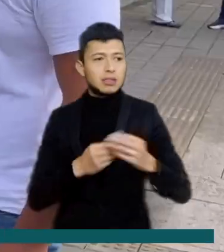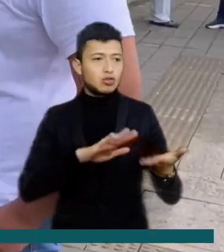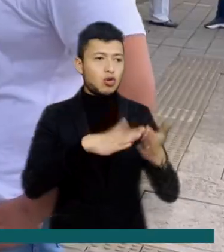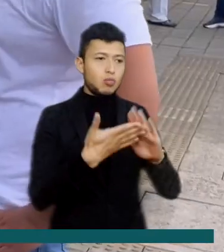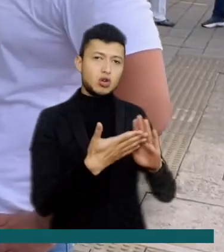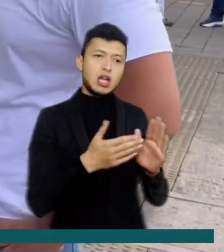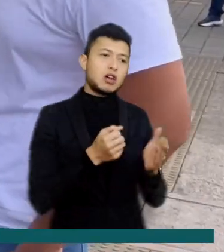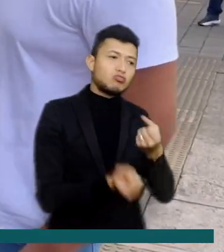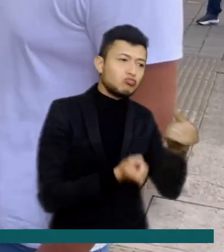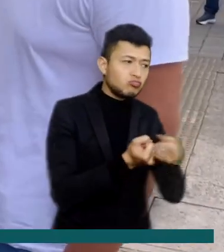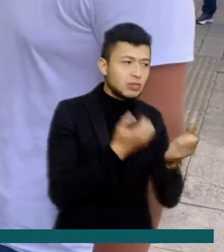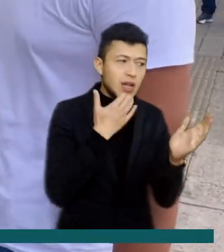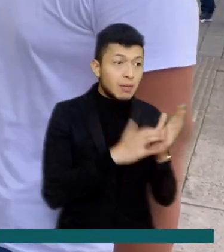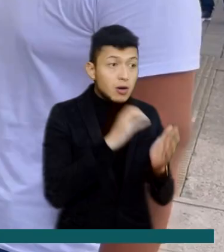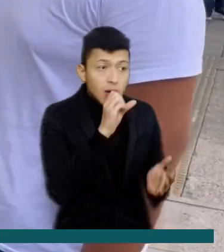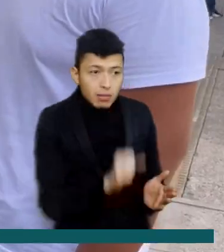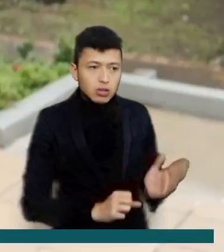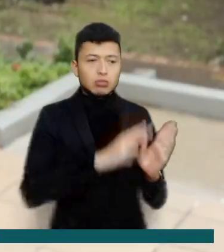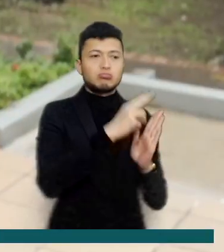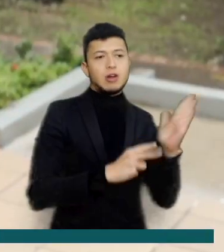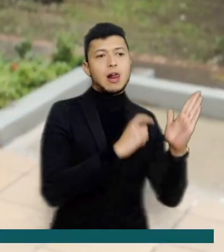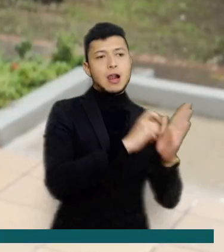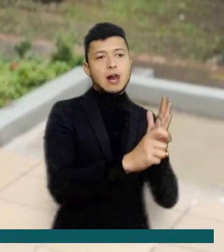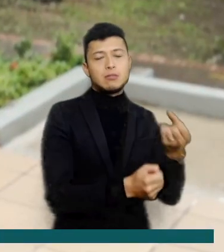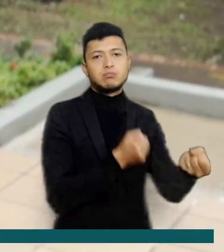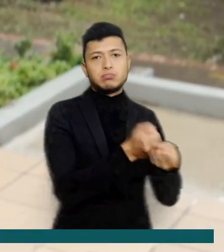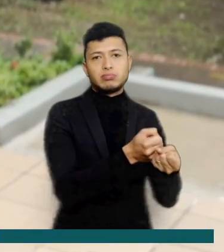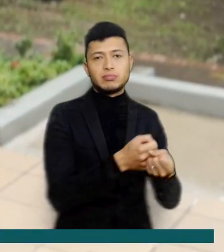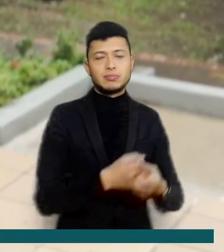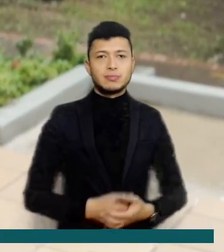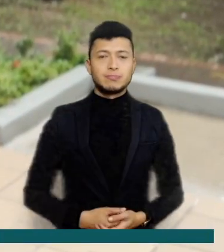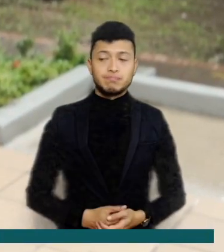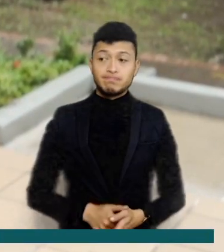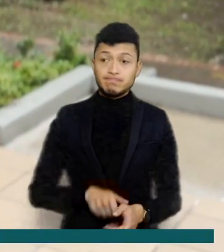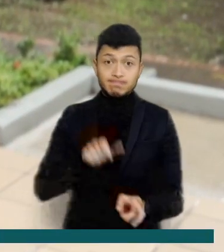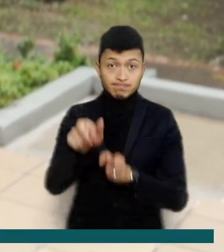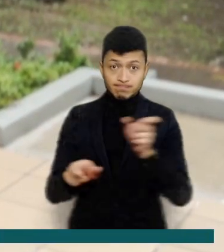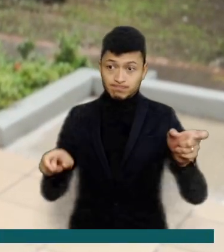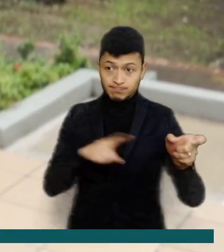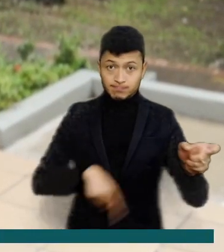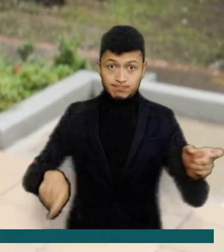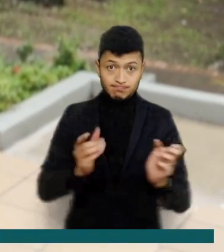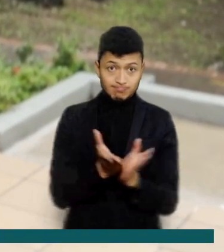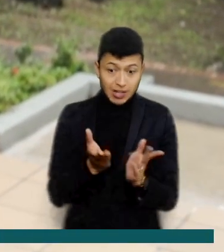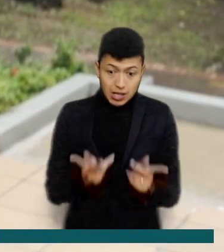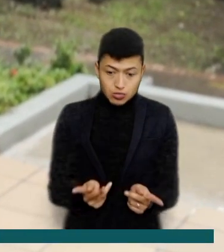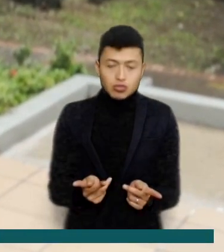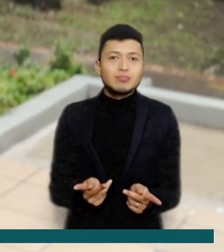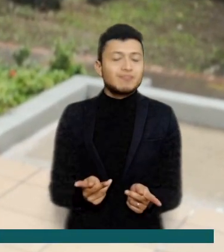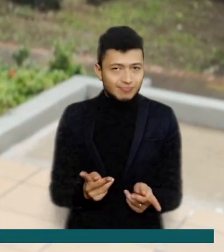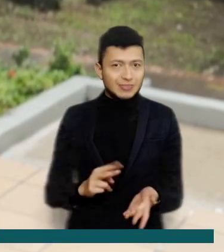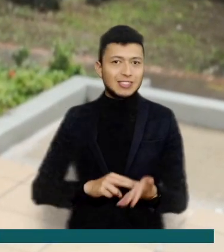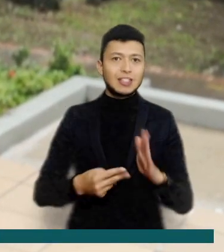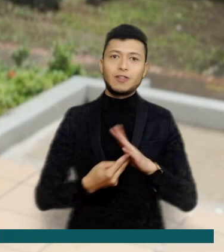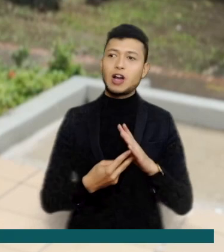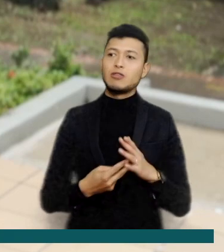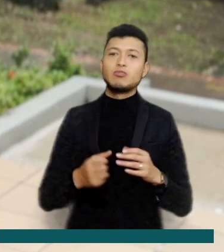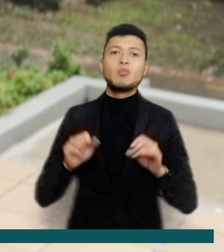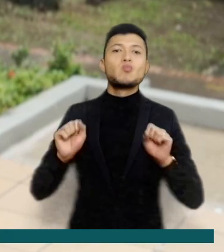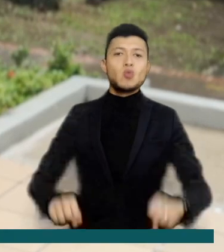como alfabetizar adultos mayores de edad. Un pueblo con estudio tiene un arma para poder